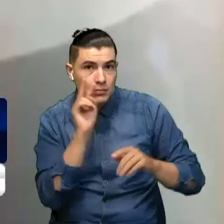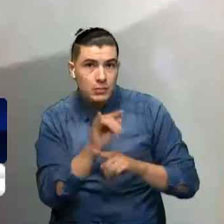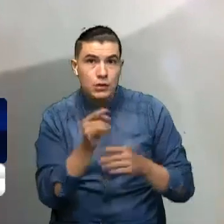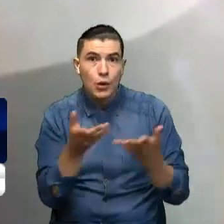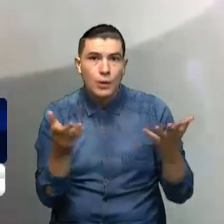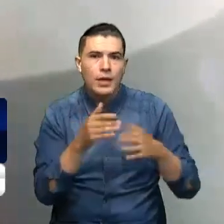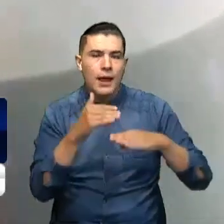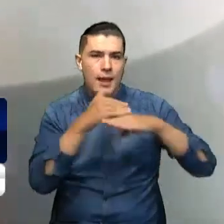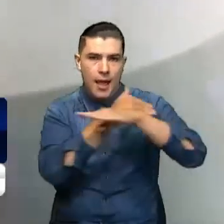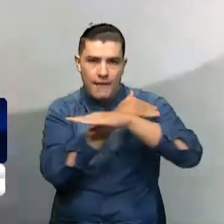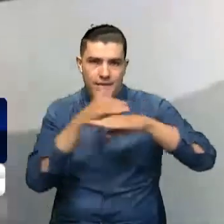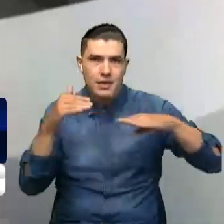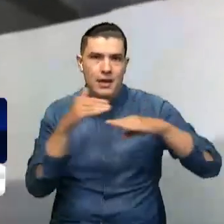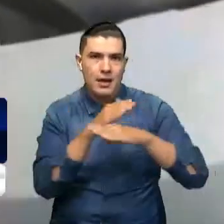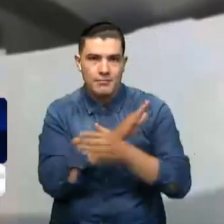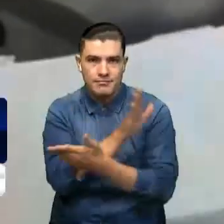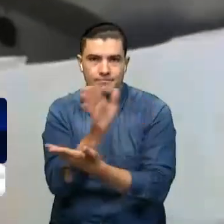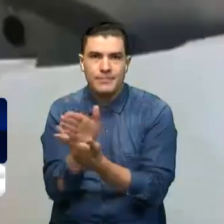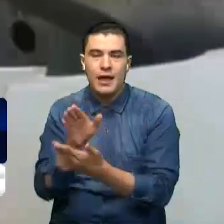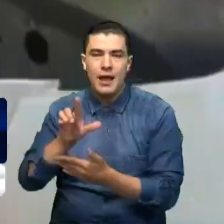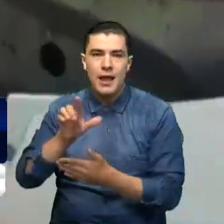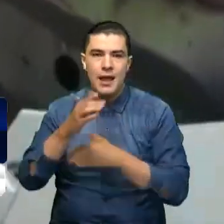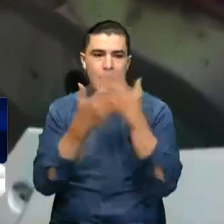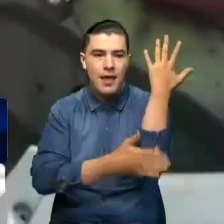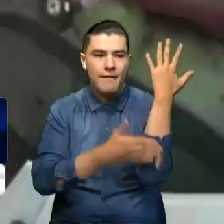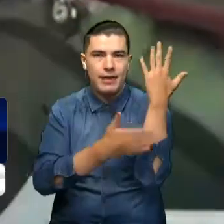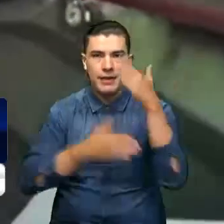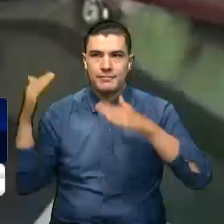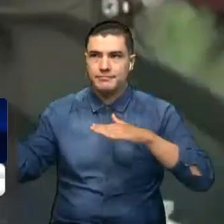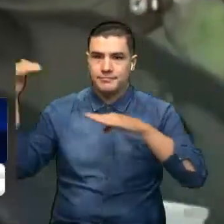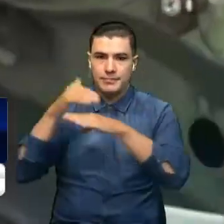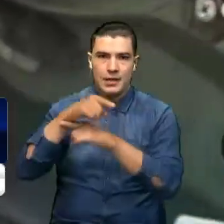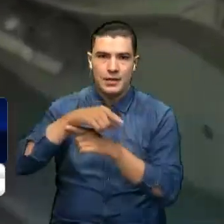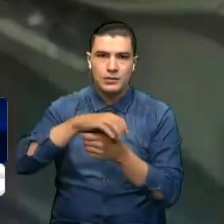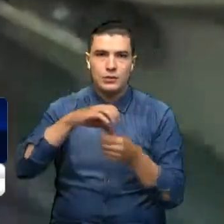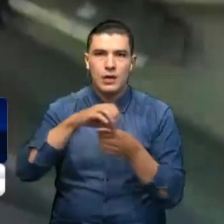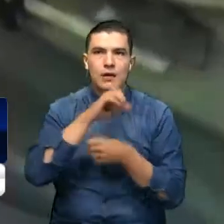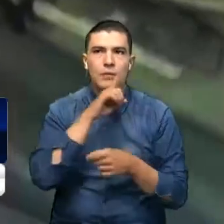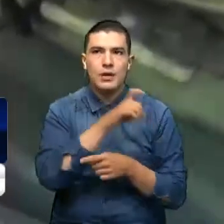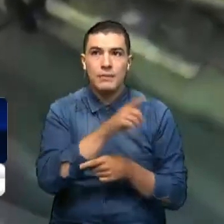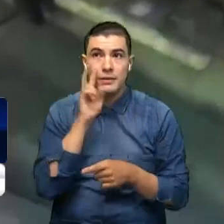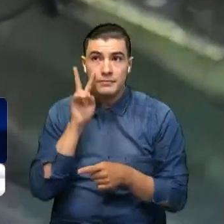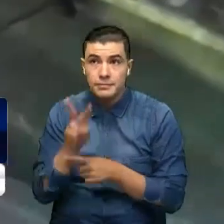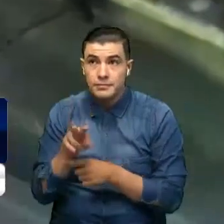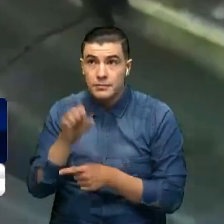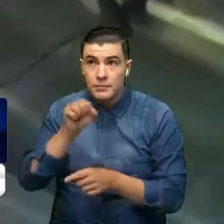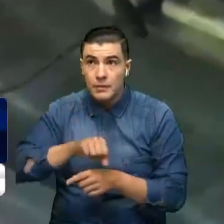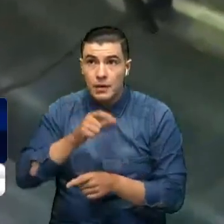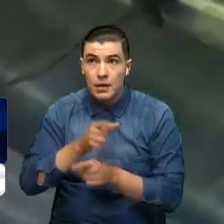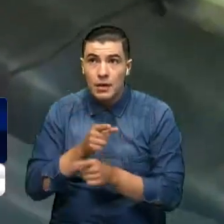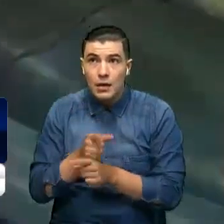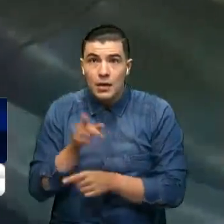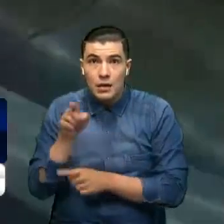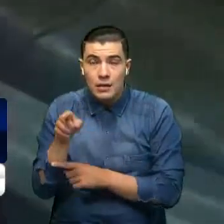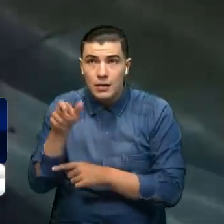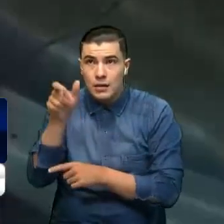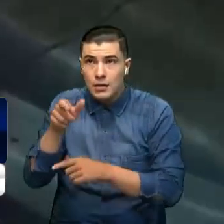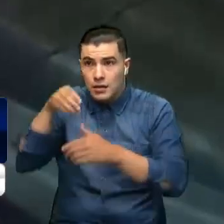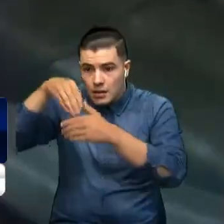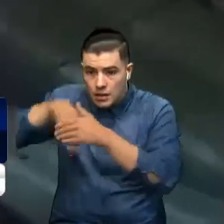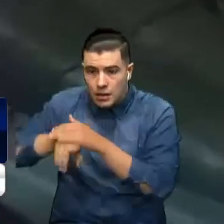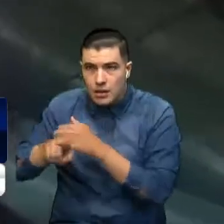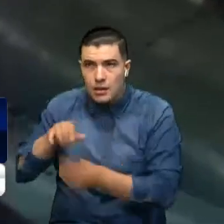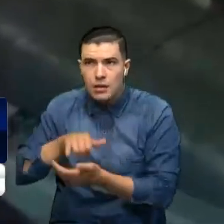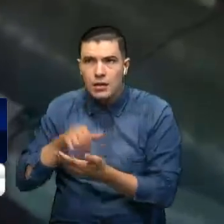esto sobre la vía que comunica Alebrija con la ciudad de Bucaramanga. Allí, en el interior de un automotor, la pareja traía escondidos los